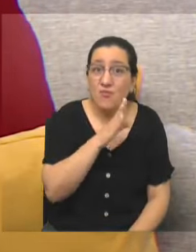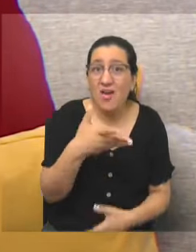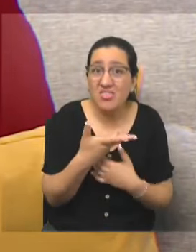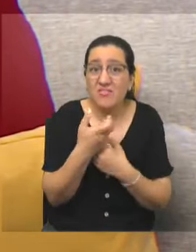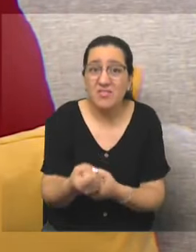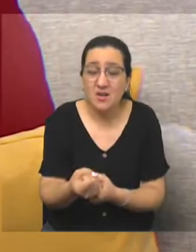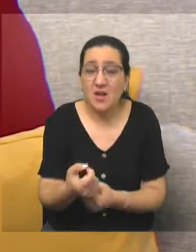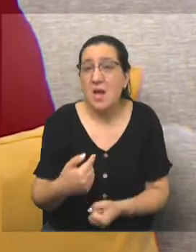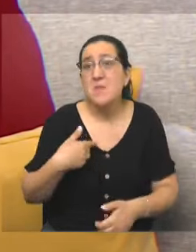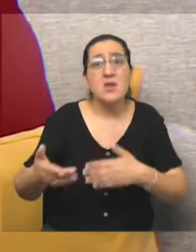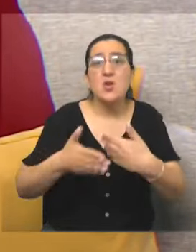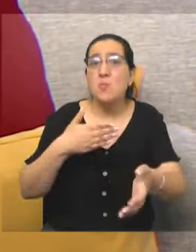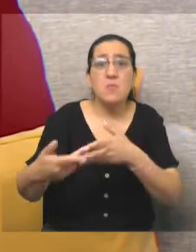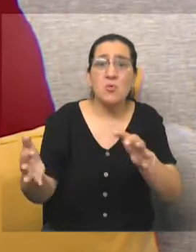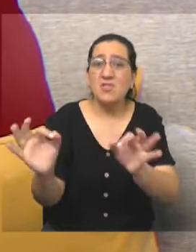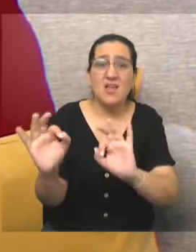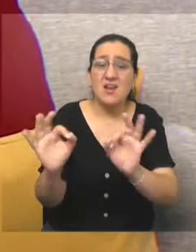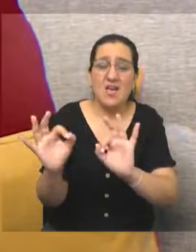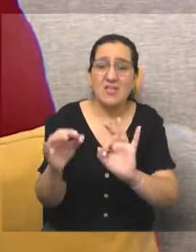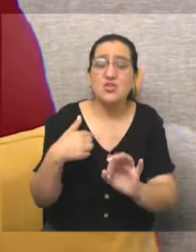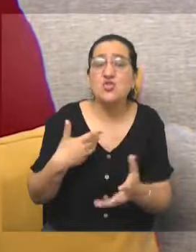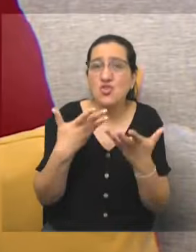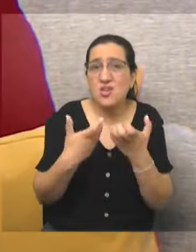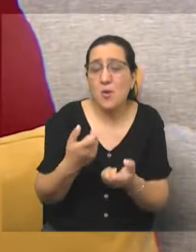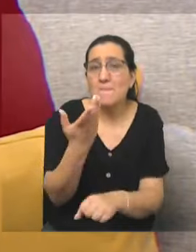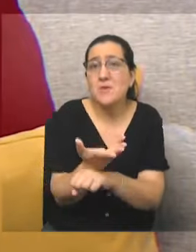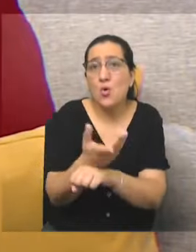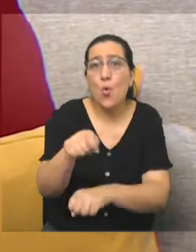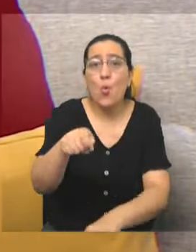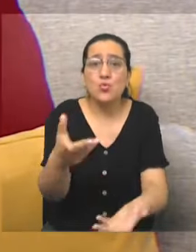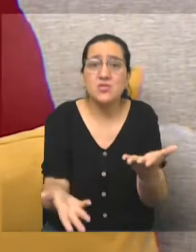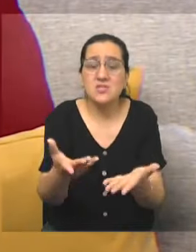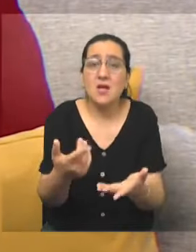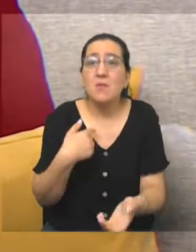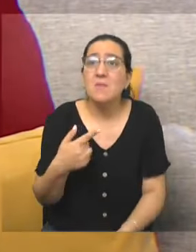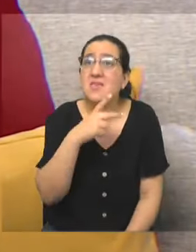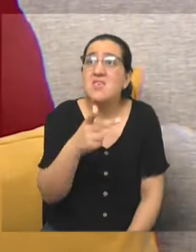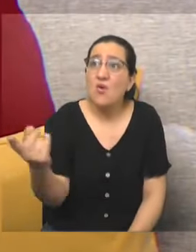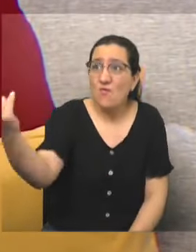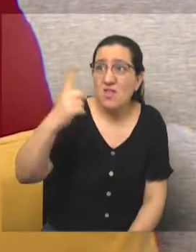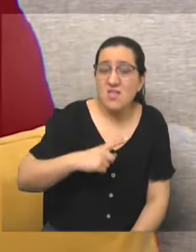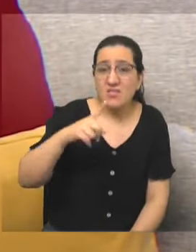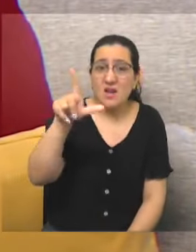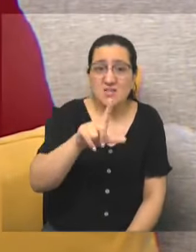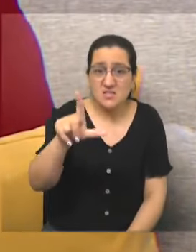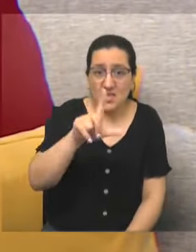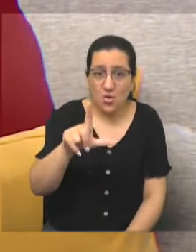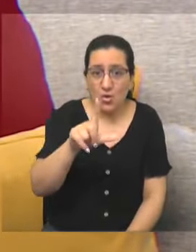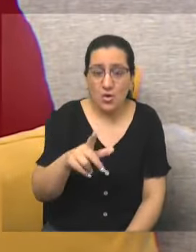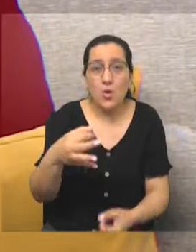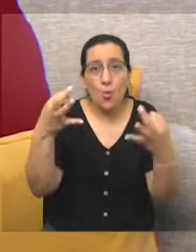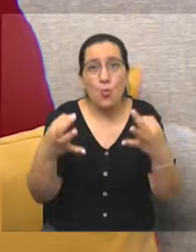defender a mí, no me importa nada de lo que digan, yo quiero justicia porque mi niña ha venido del liceo, estaba haciendo los deberes y pasó